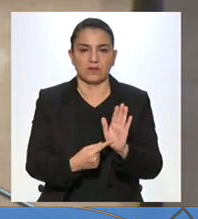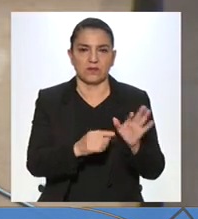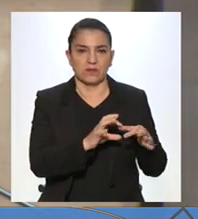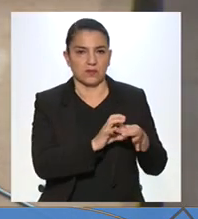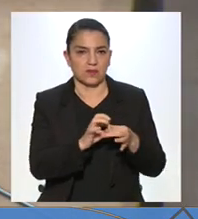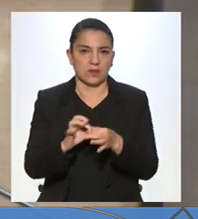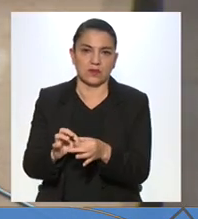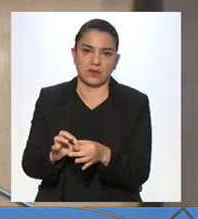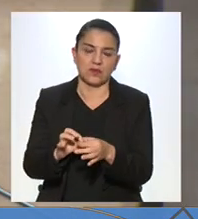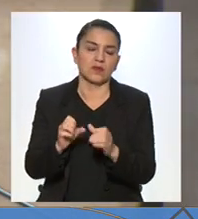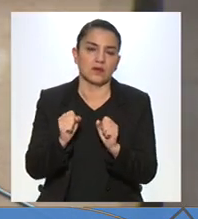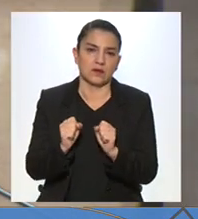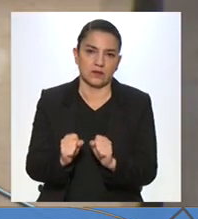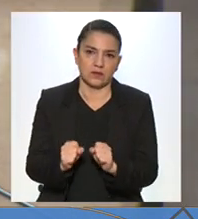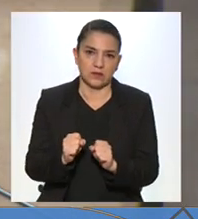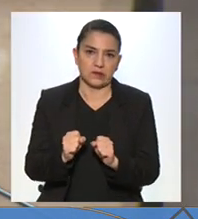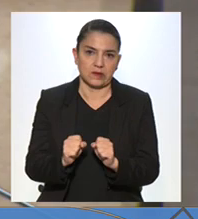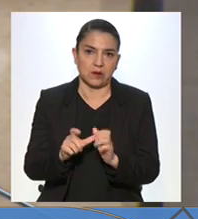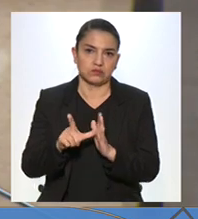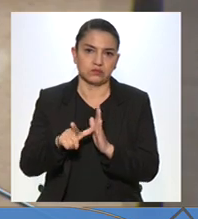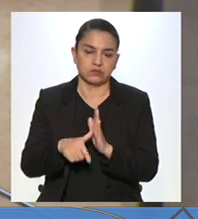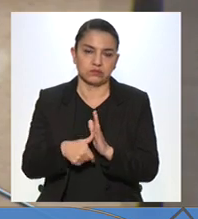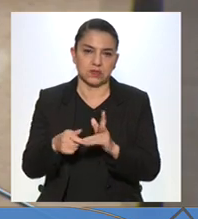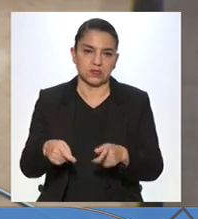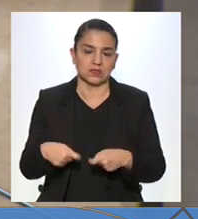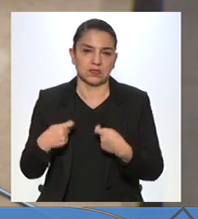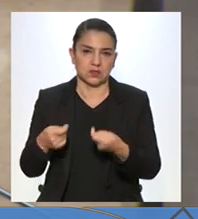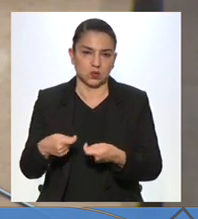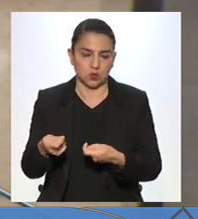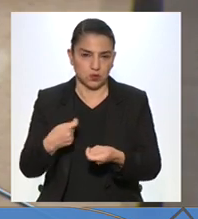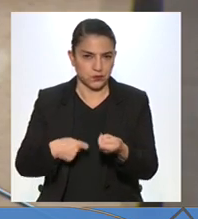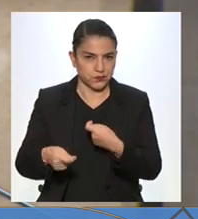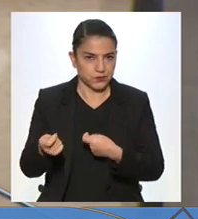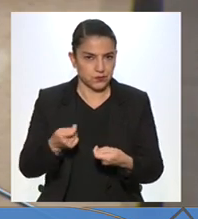factores que podían causar una desaceleración del consumo.